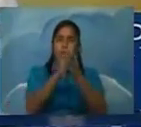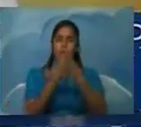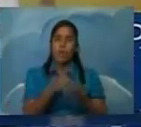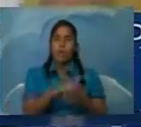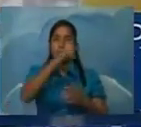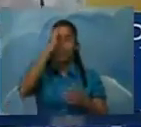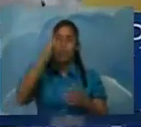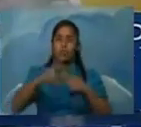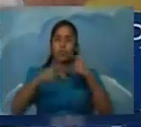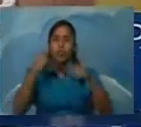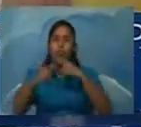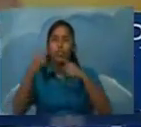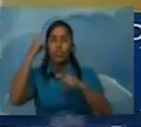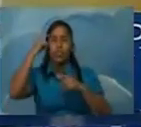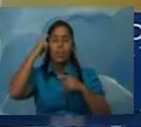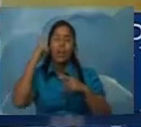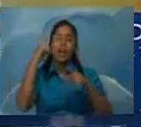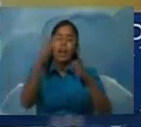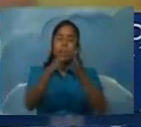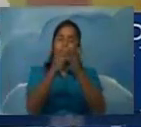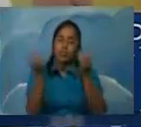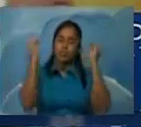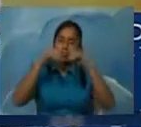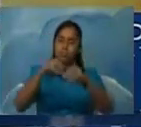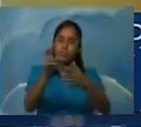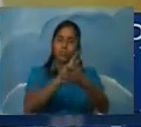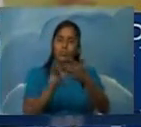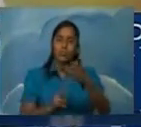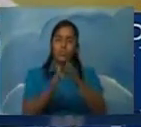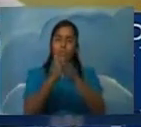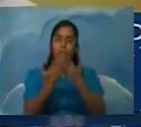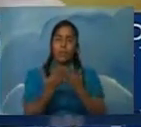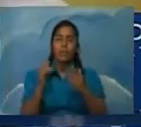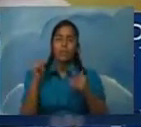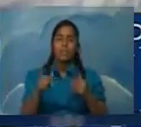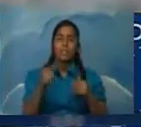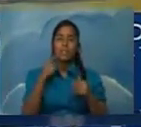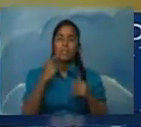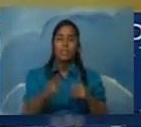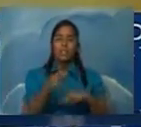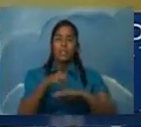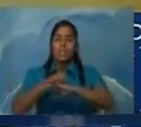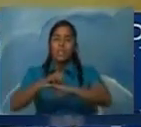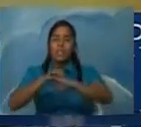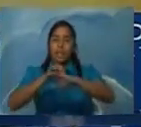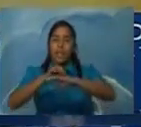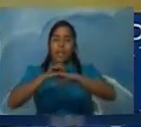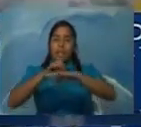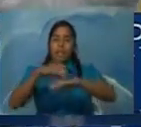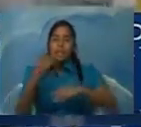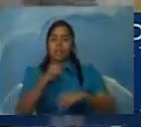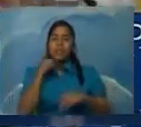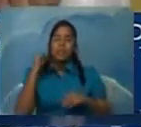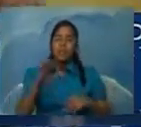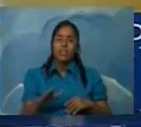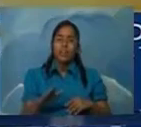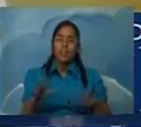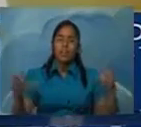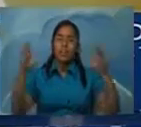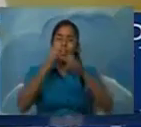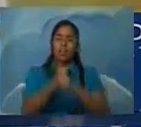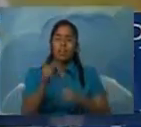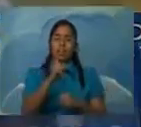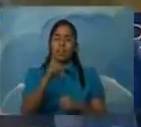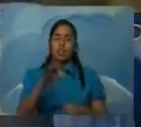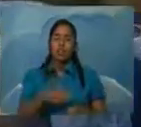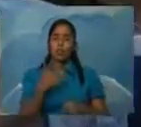días agarre una porción de la palabra. Aquí dice que la carne que mataban en la noche no podía quedar